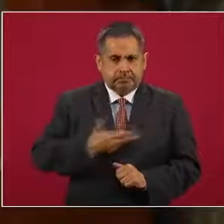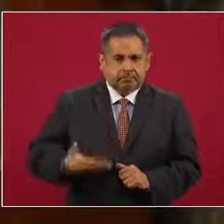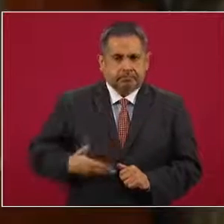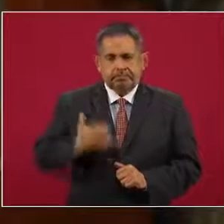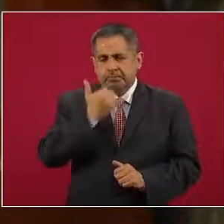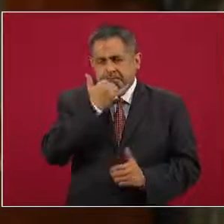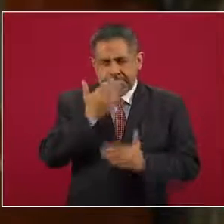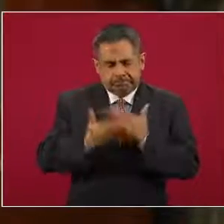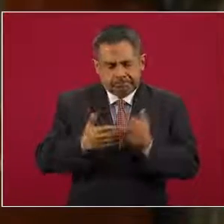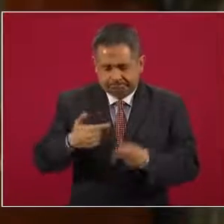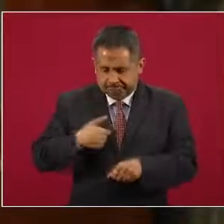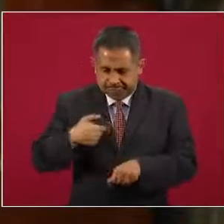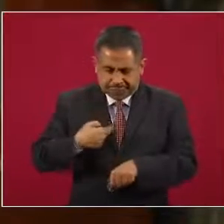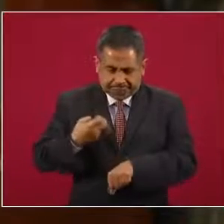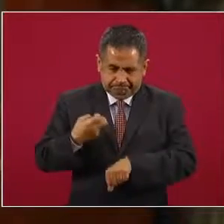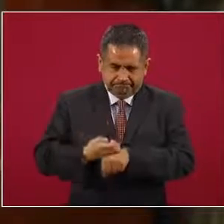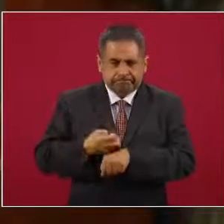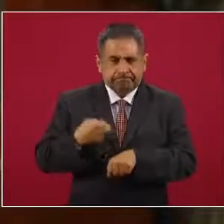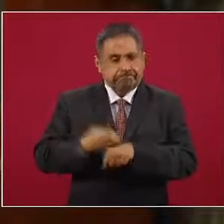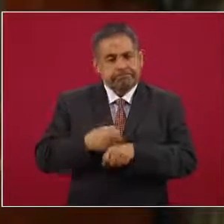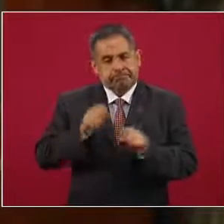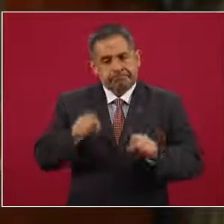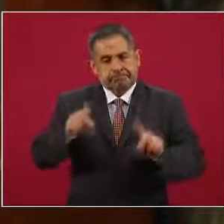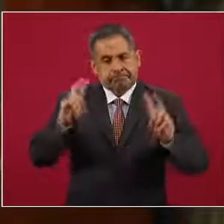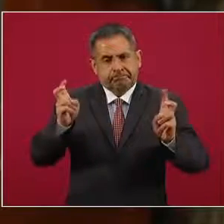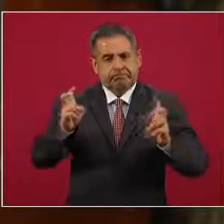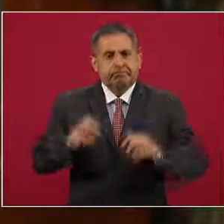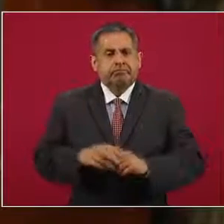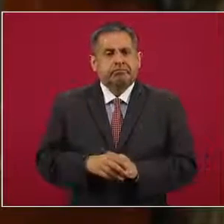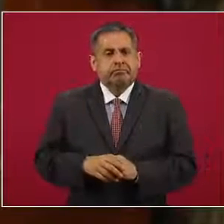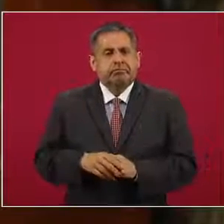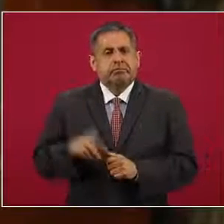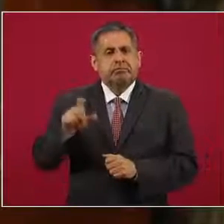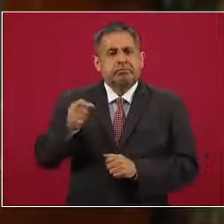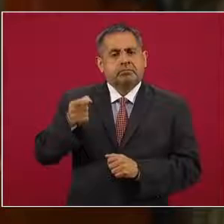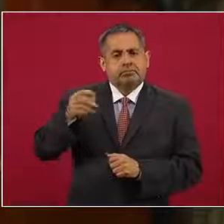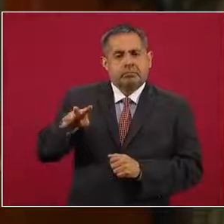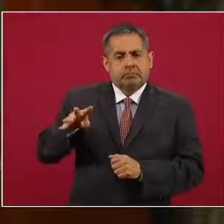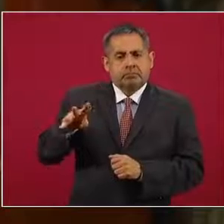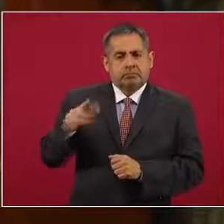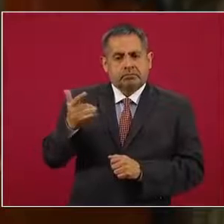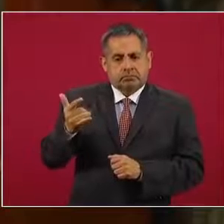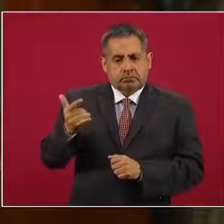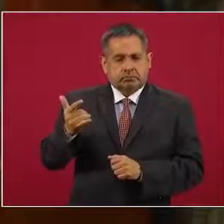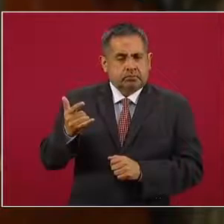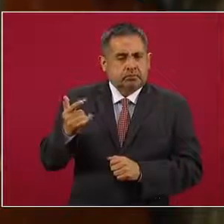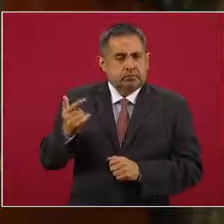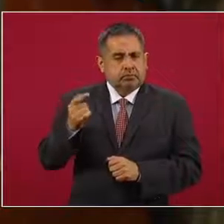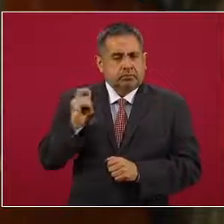perdón la necedad en el tema. El 29 de julio, que